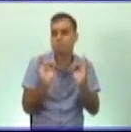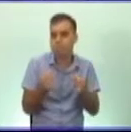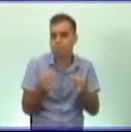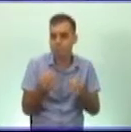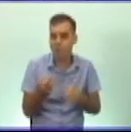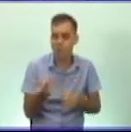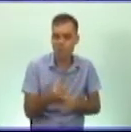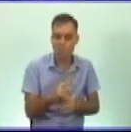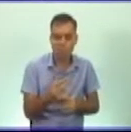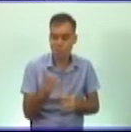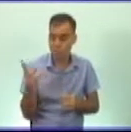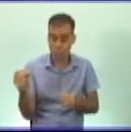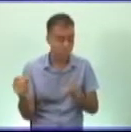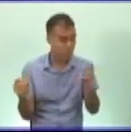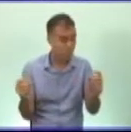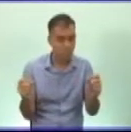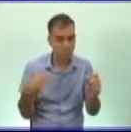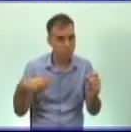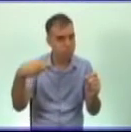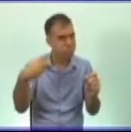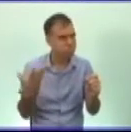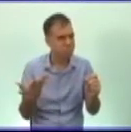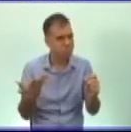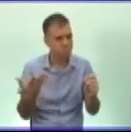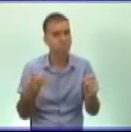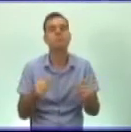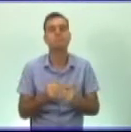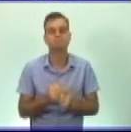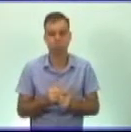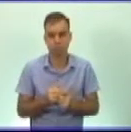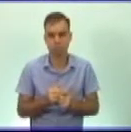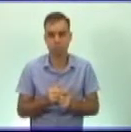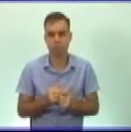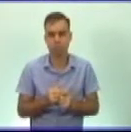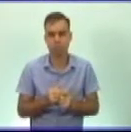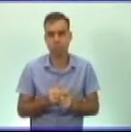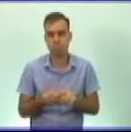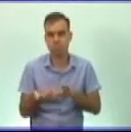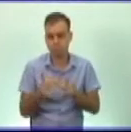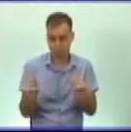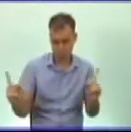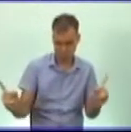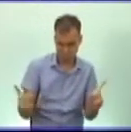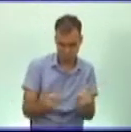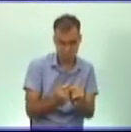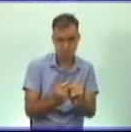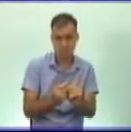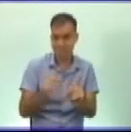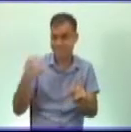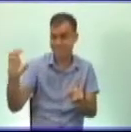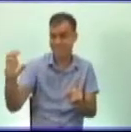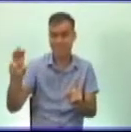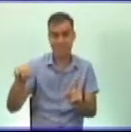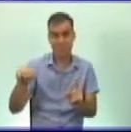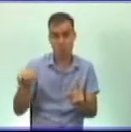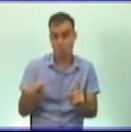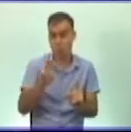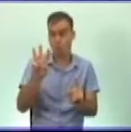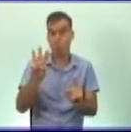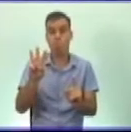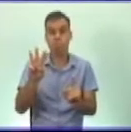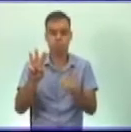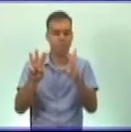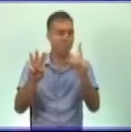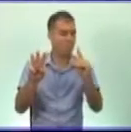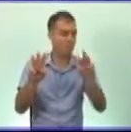cifras esenciales, la menor. Por tanto, vamos a hacer una reducción de centímetros cúbicos a decímetros